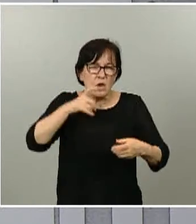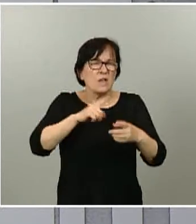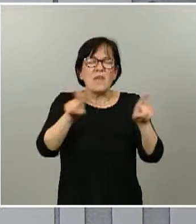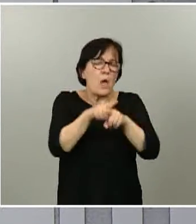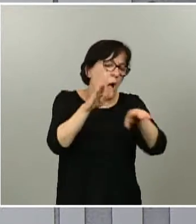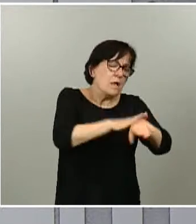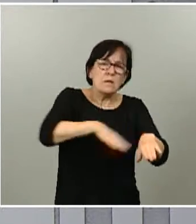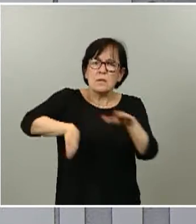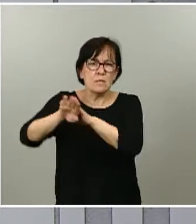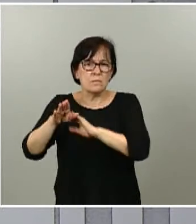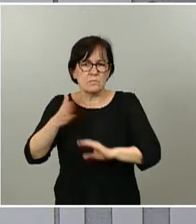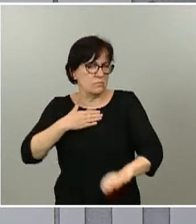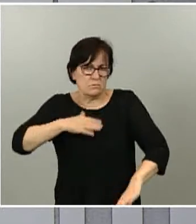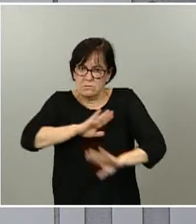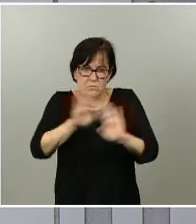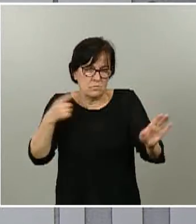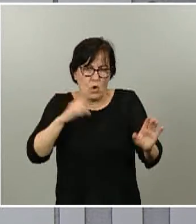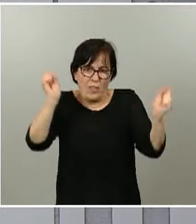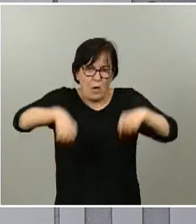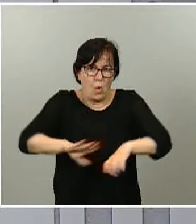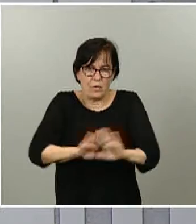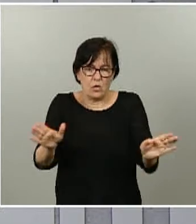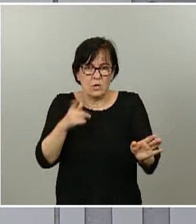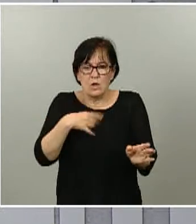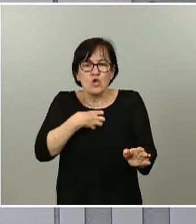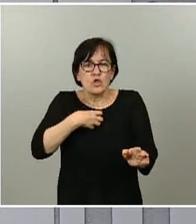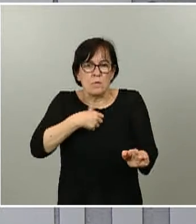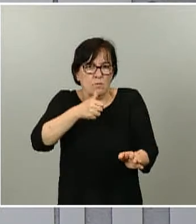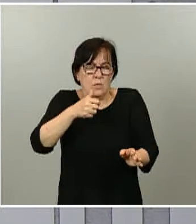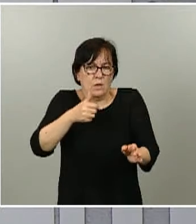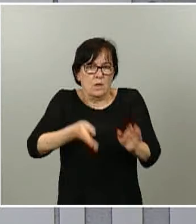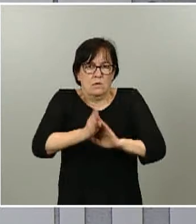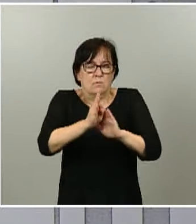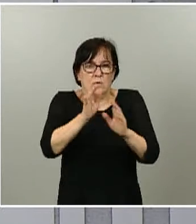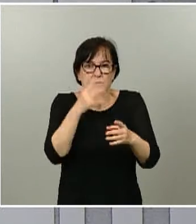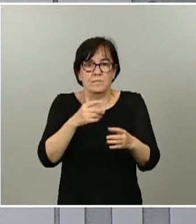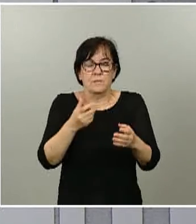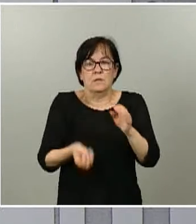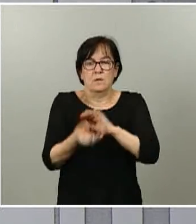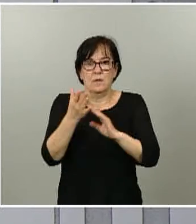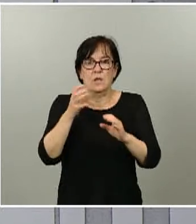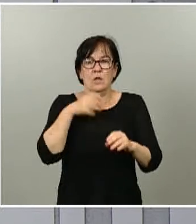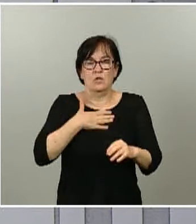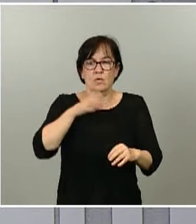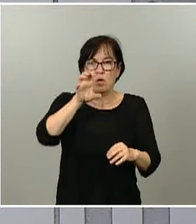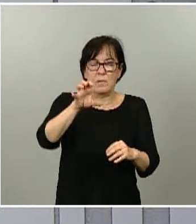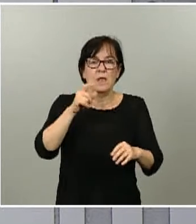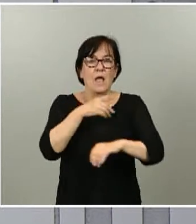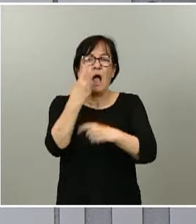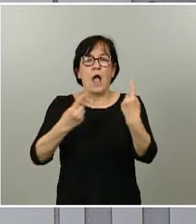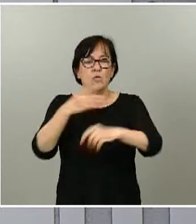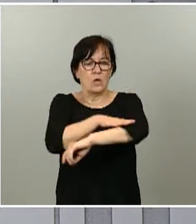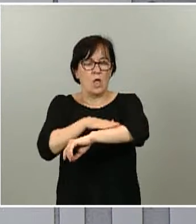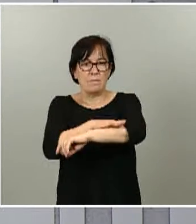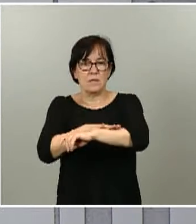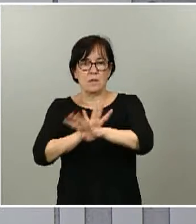nuestra condena. Hay situaciones inadmisibles que se están produciendo en nuestro país en las que a determinados ministros se les rodean las viviendas